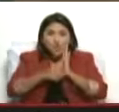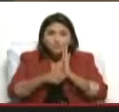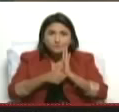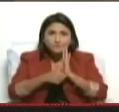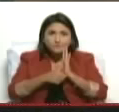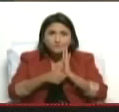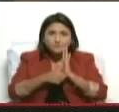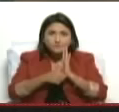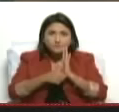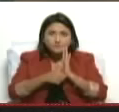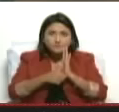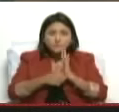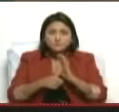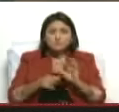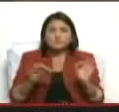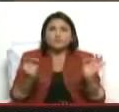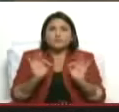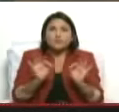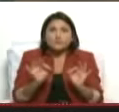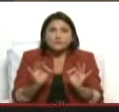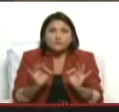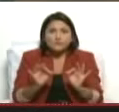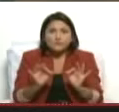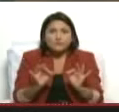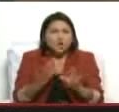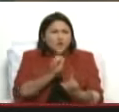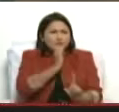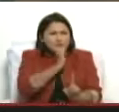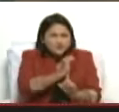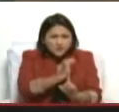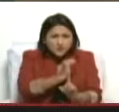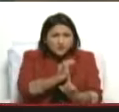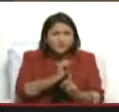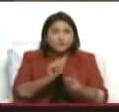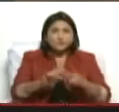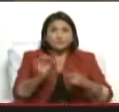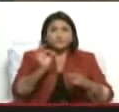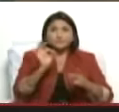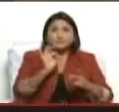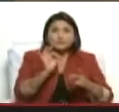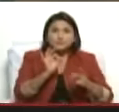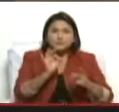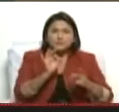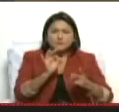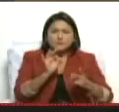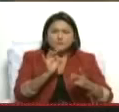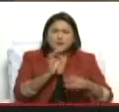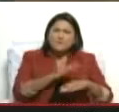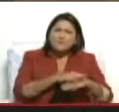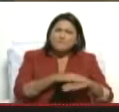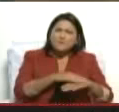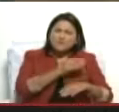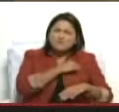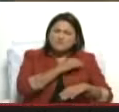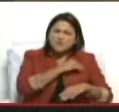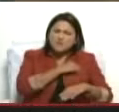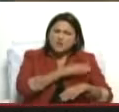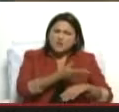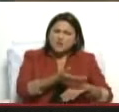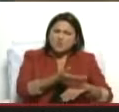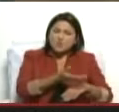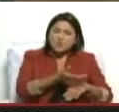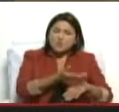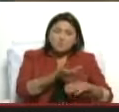incluso vinculados a delitos comunes asesinato ustedes me dirán Como qué no solicitaron